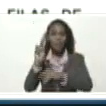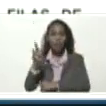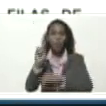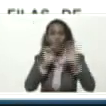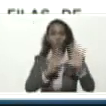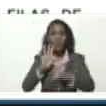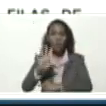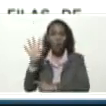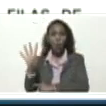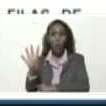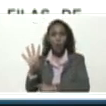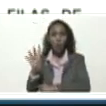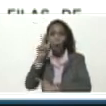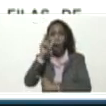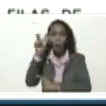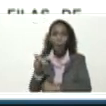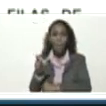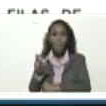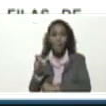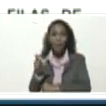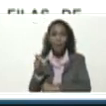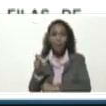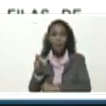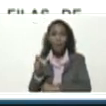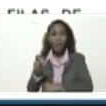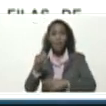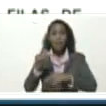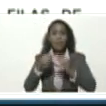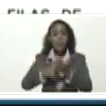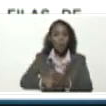12772954. José Miguel Acuña Justo, cédula